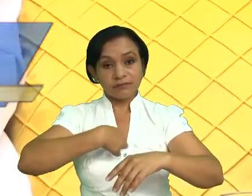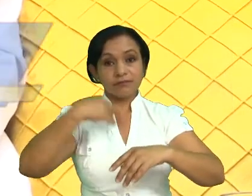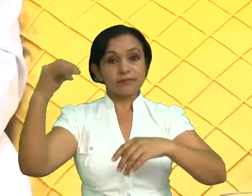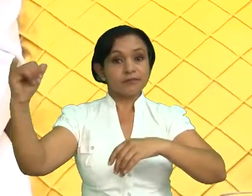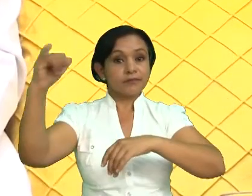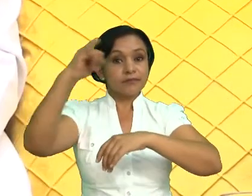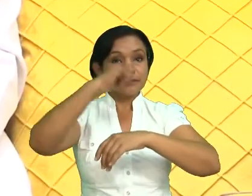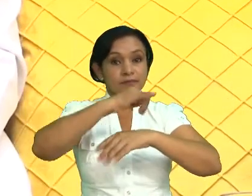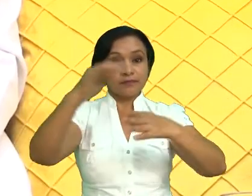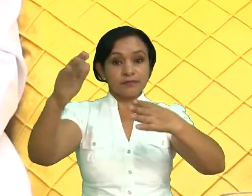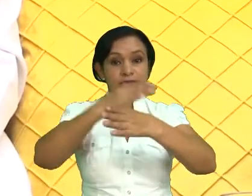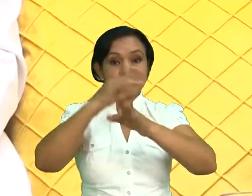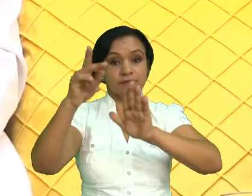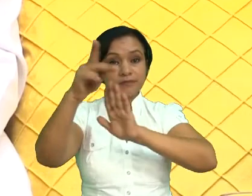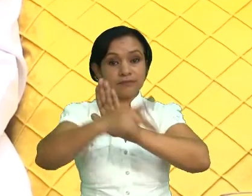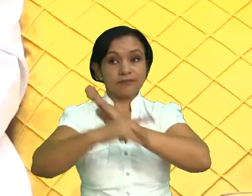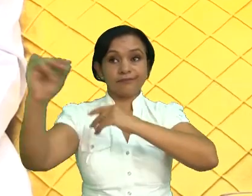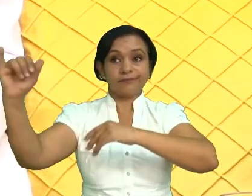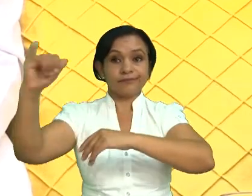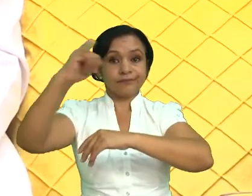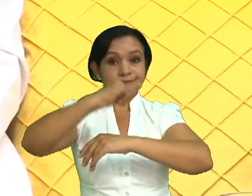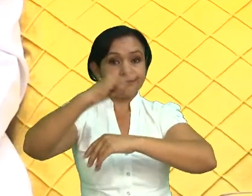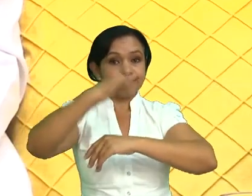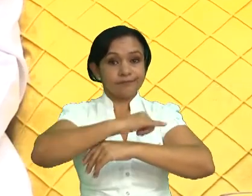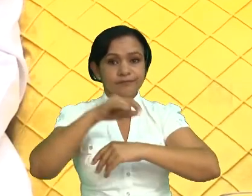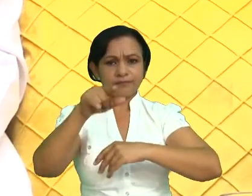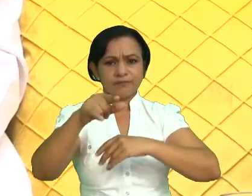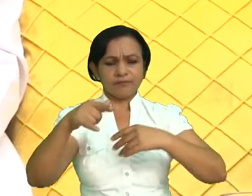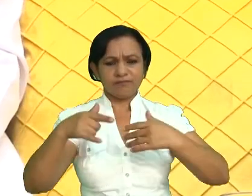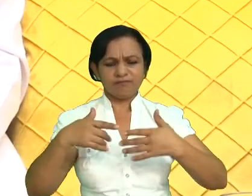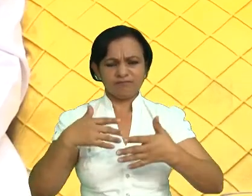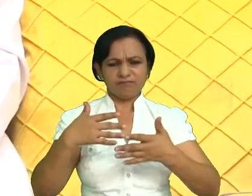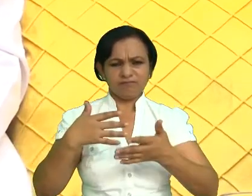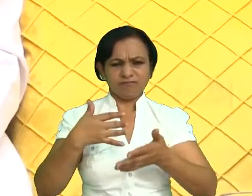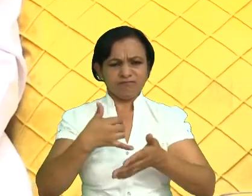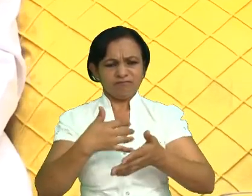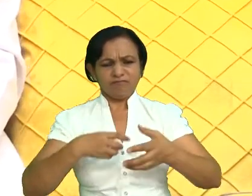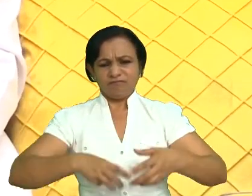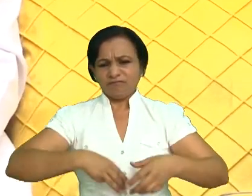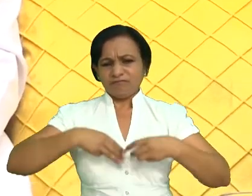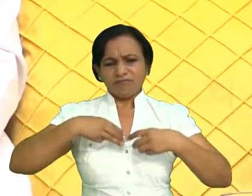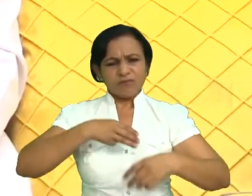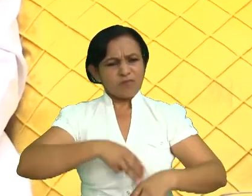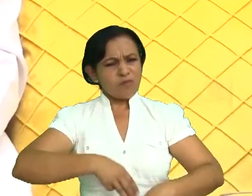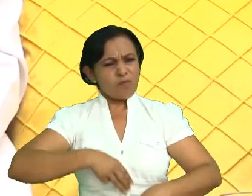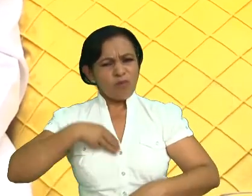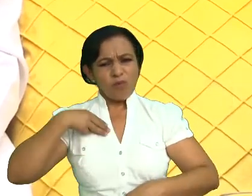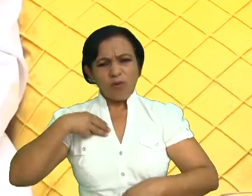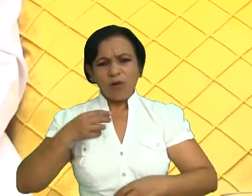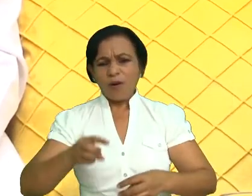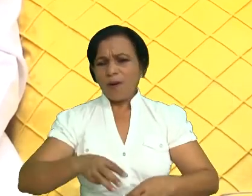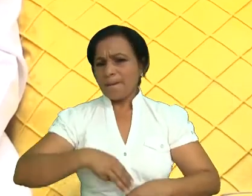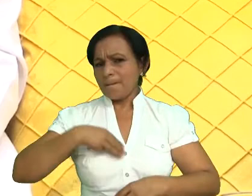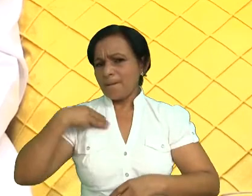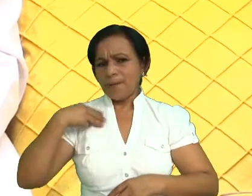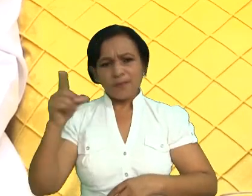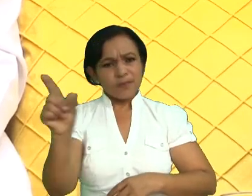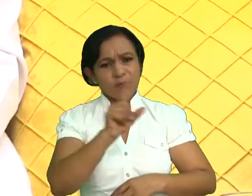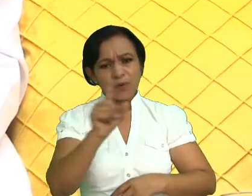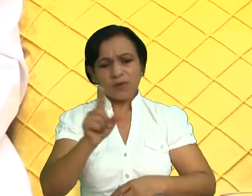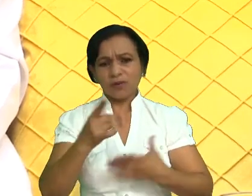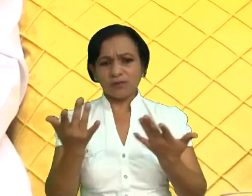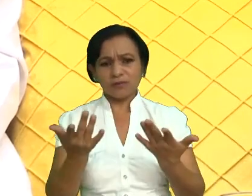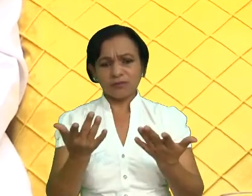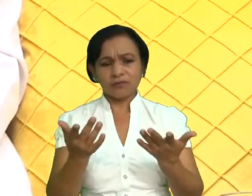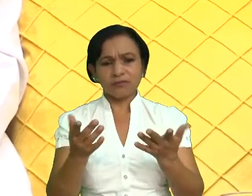de cualquier lugar del país, no se sientan incómodos, sientan de que nosotros queremos ayudarles y queremos preservar